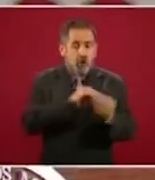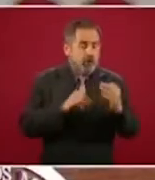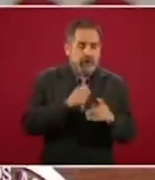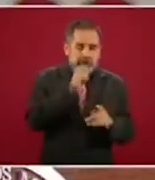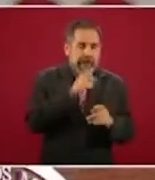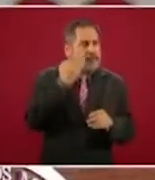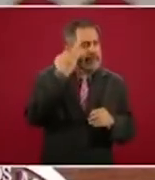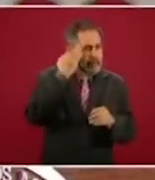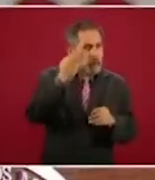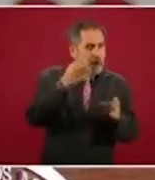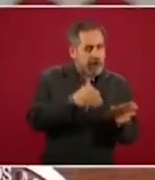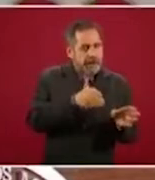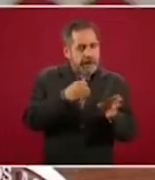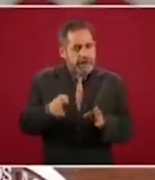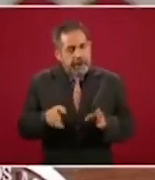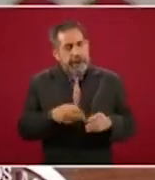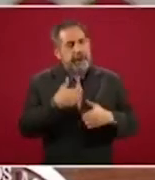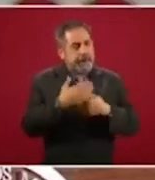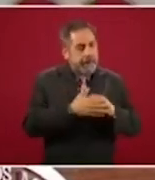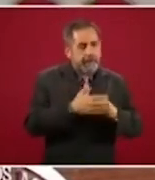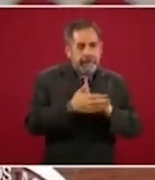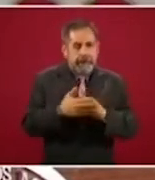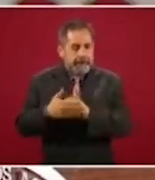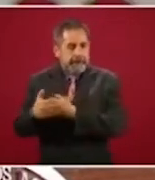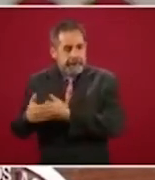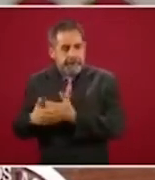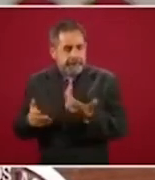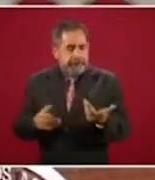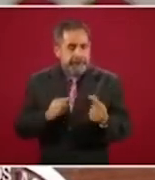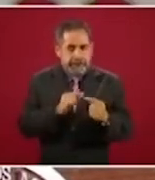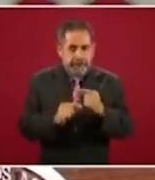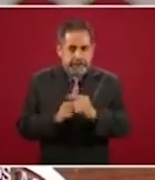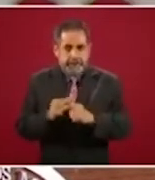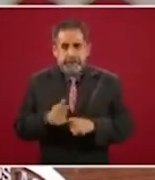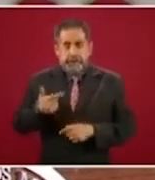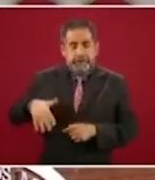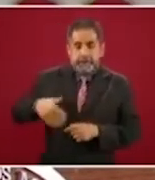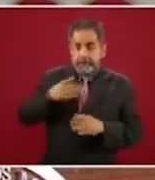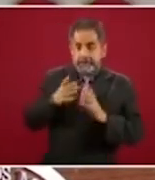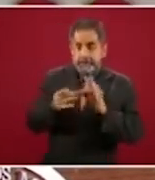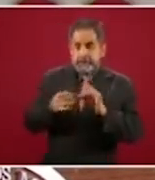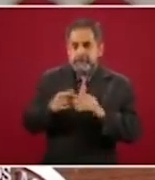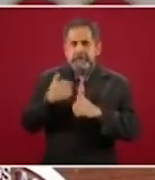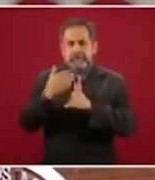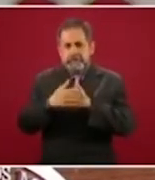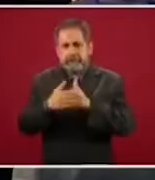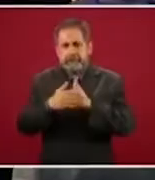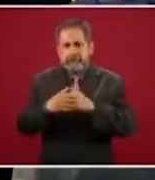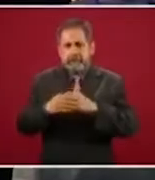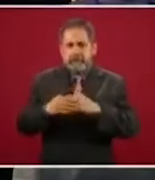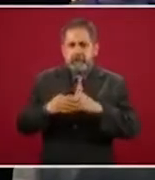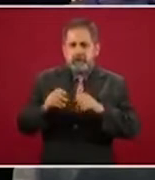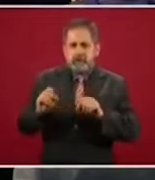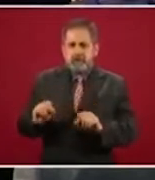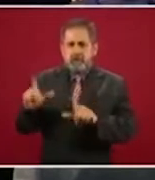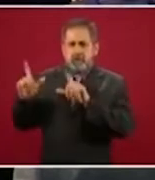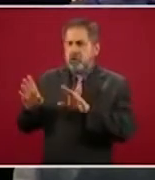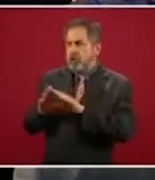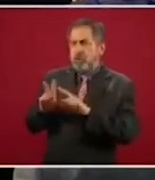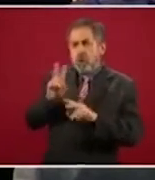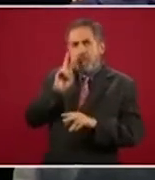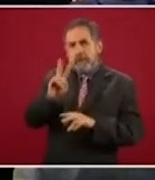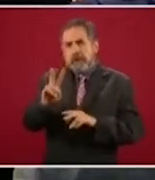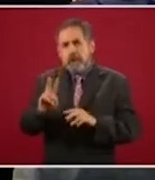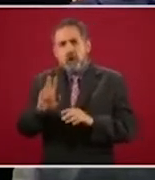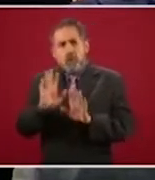absolutamente todos los hospitales de segundo nivel y presente está podríamos tener justo cómo vamos y cuál es el avance